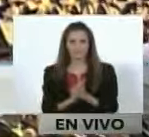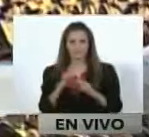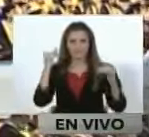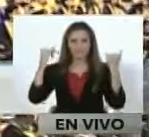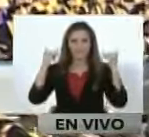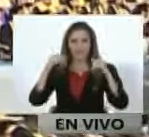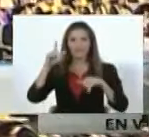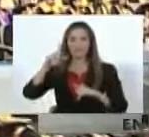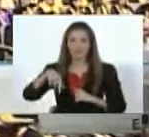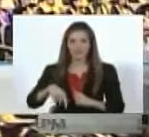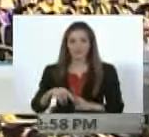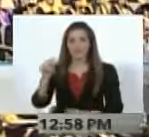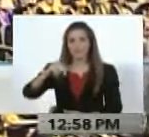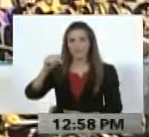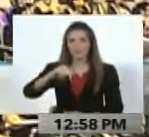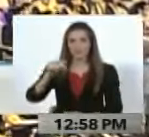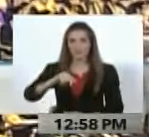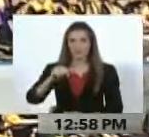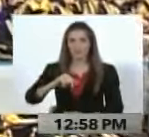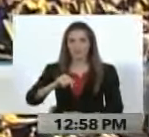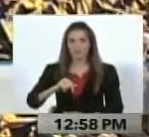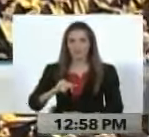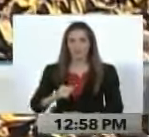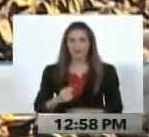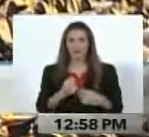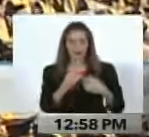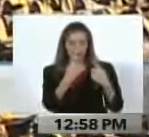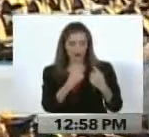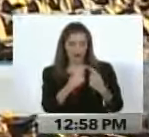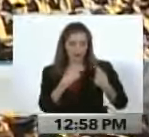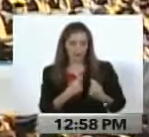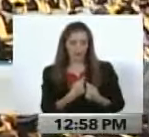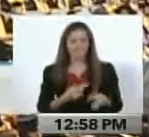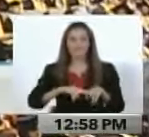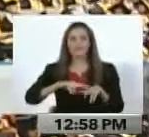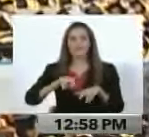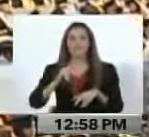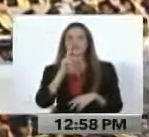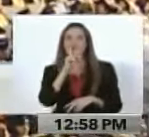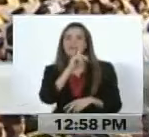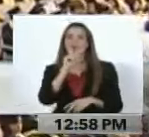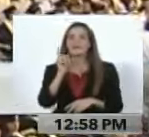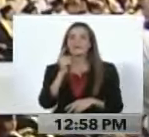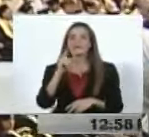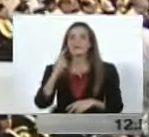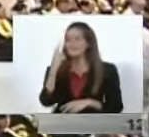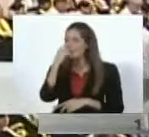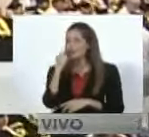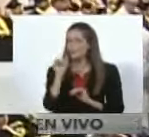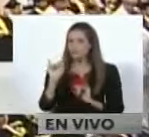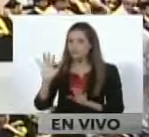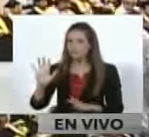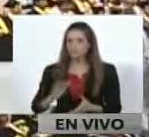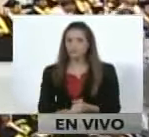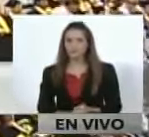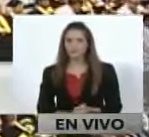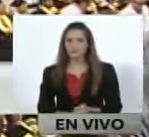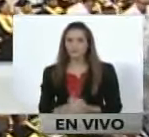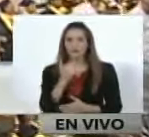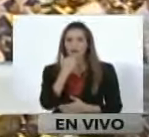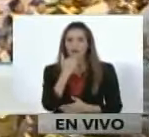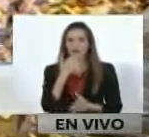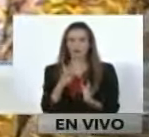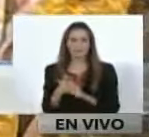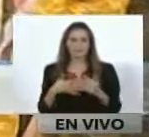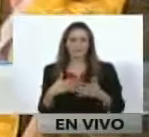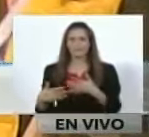Celebremos también hoy el cardiológico infantil que lleva el nombre de Gilberto Rodríguez Ochoa, que a pesar de la